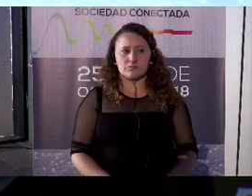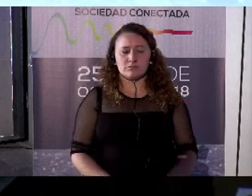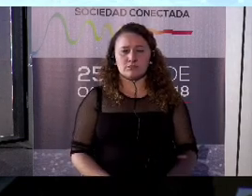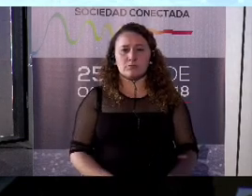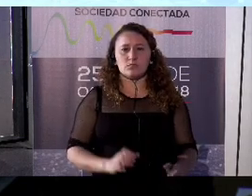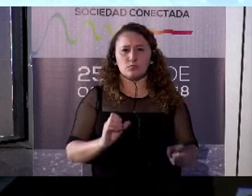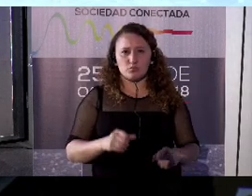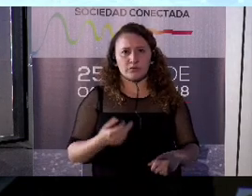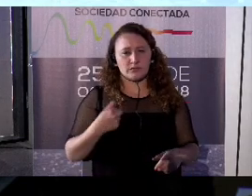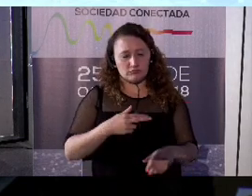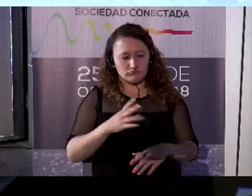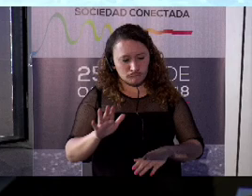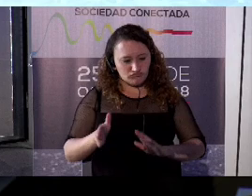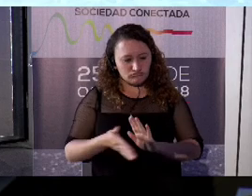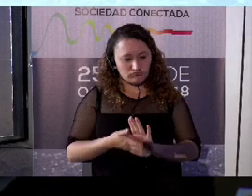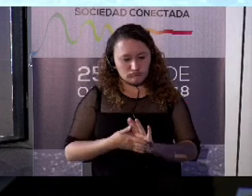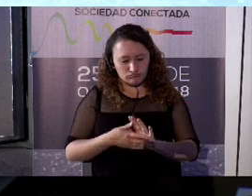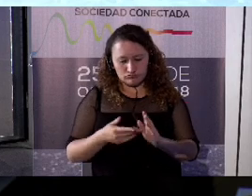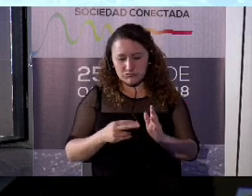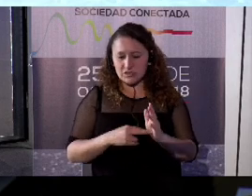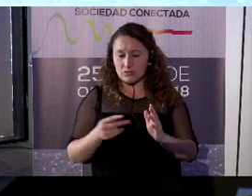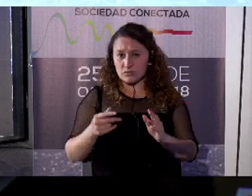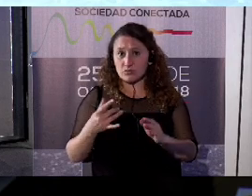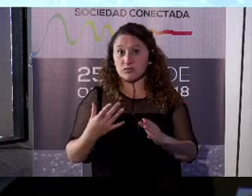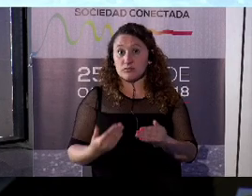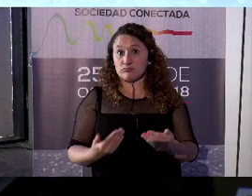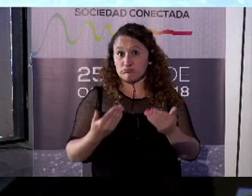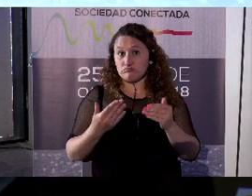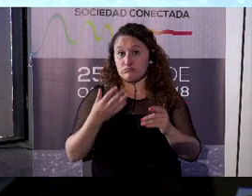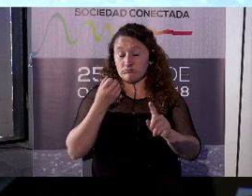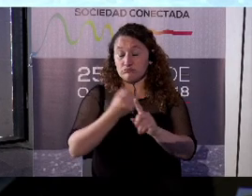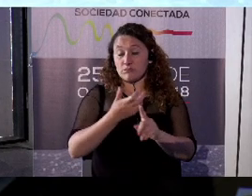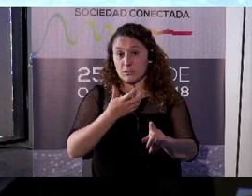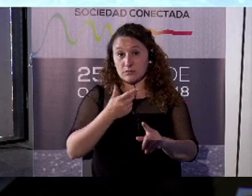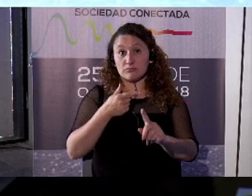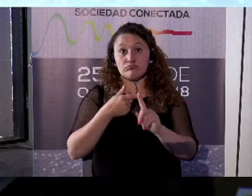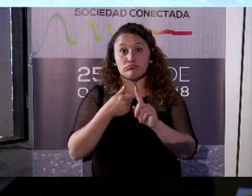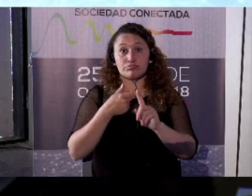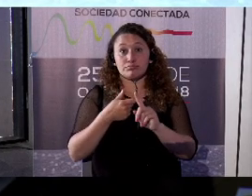demostrar que las tecnologías están funcionando y teniendo un Impacto